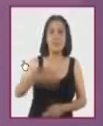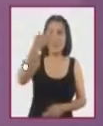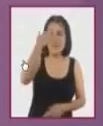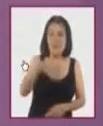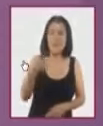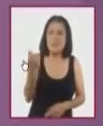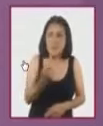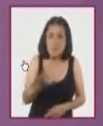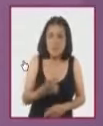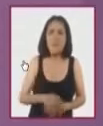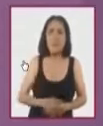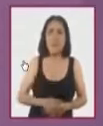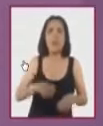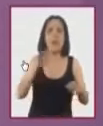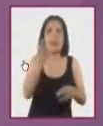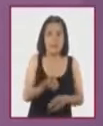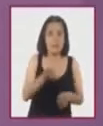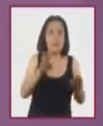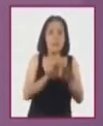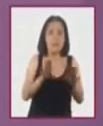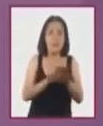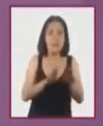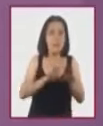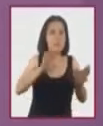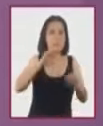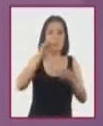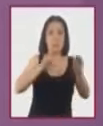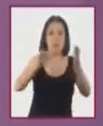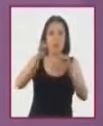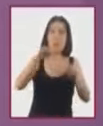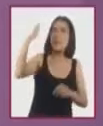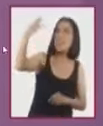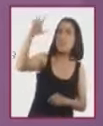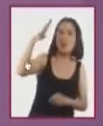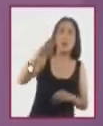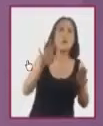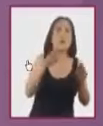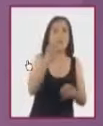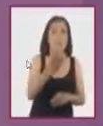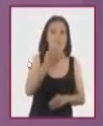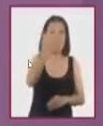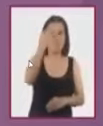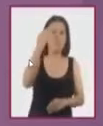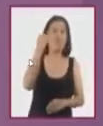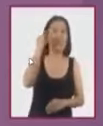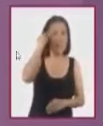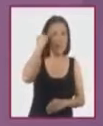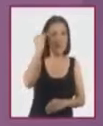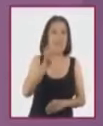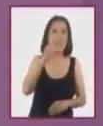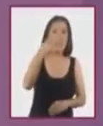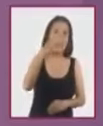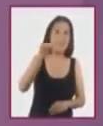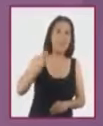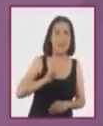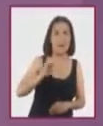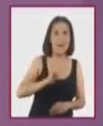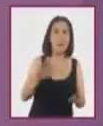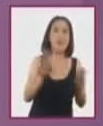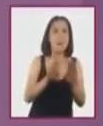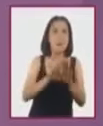¿Sabías que, a partir de la observación del movimiento del sol, los aztecas crearon un calendario con el que organizaban sus actividades sociales y